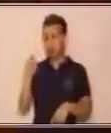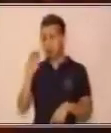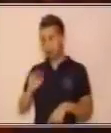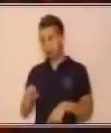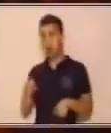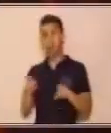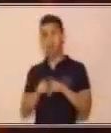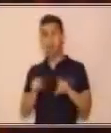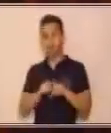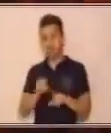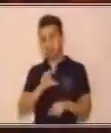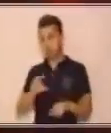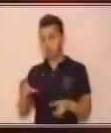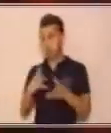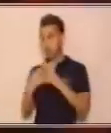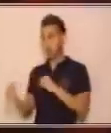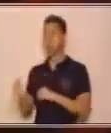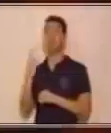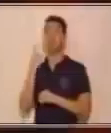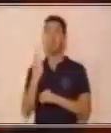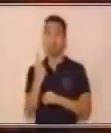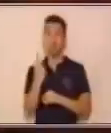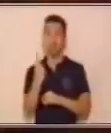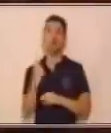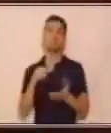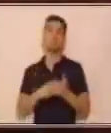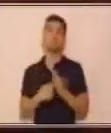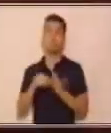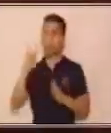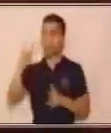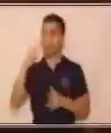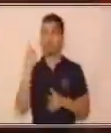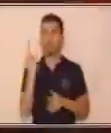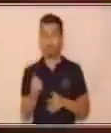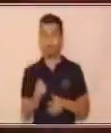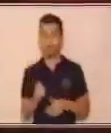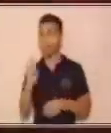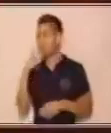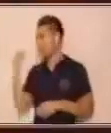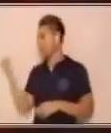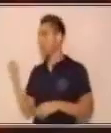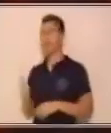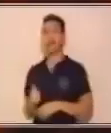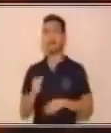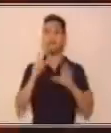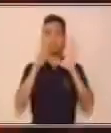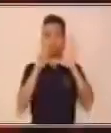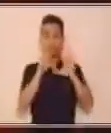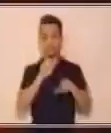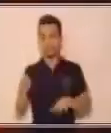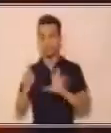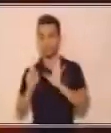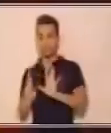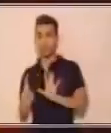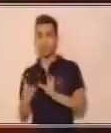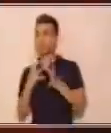decir, representa la unidad. Entonces puedo decir que 6 sobre 6 es 1.